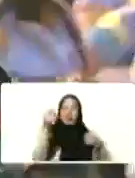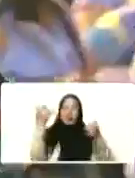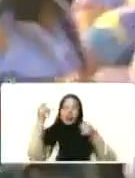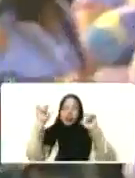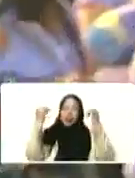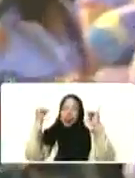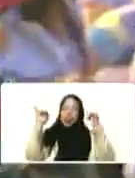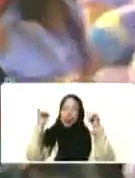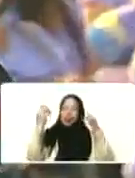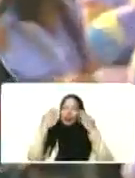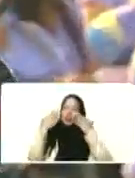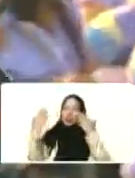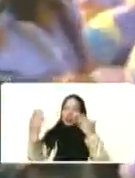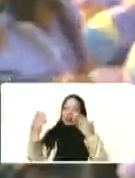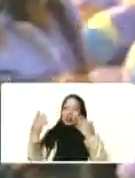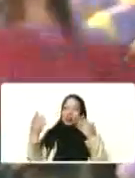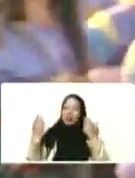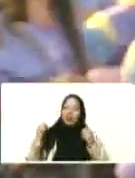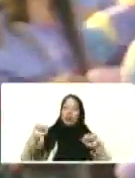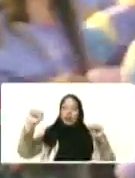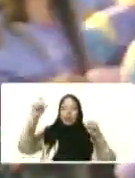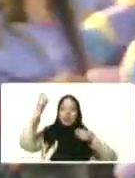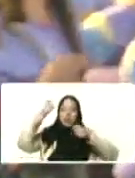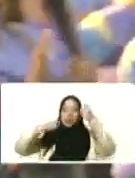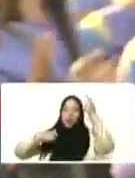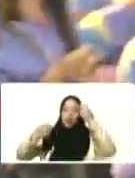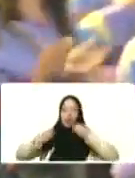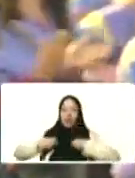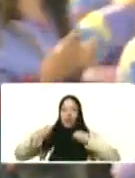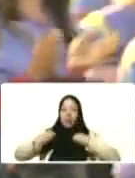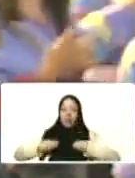Chávez, vive y vive.